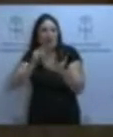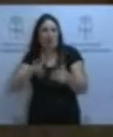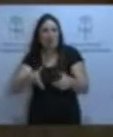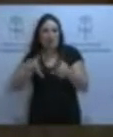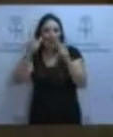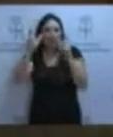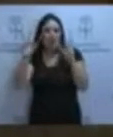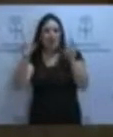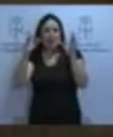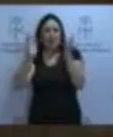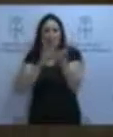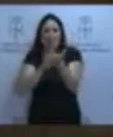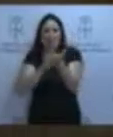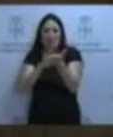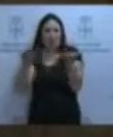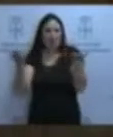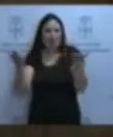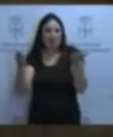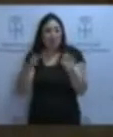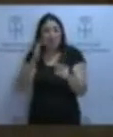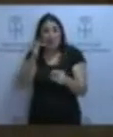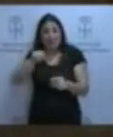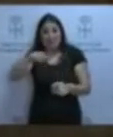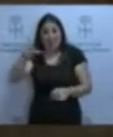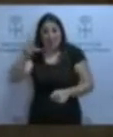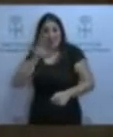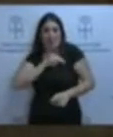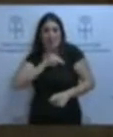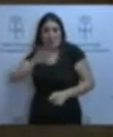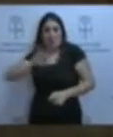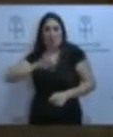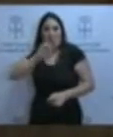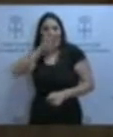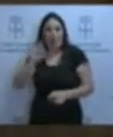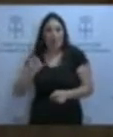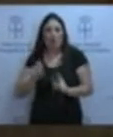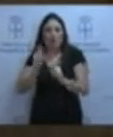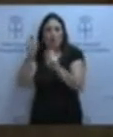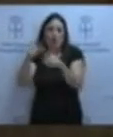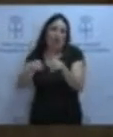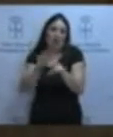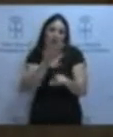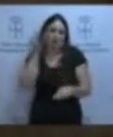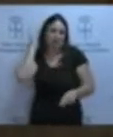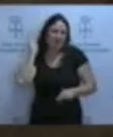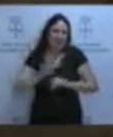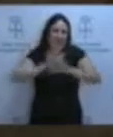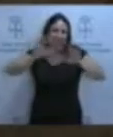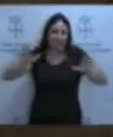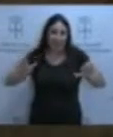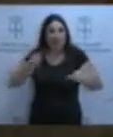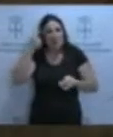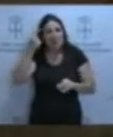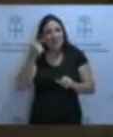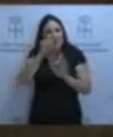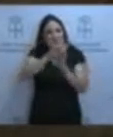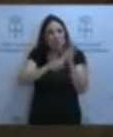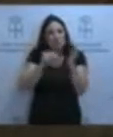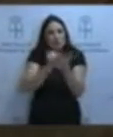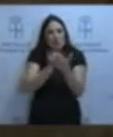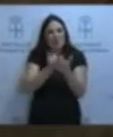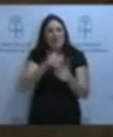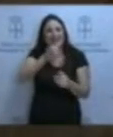dan una medalla de oro en tu comunidad autónoma de origen. Tremendo. Hipocresía en sentido máximo. Sabemos que hay indicios consistentes de un fraude en el